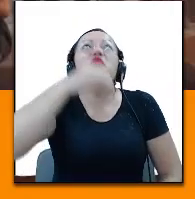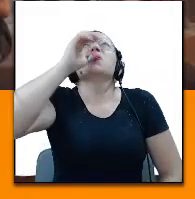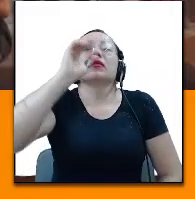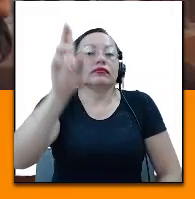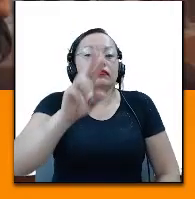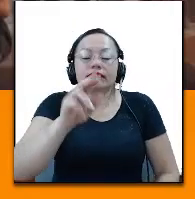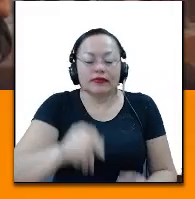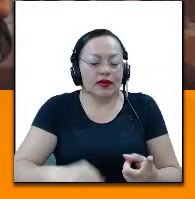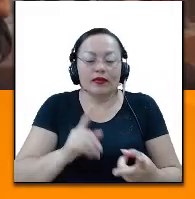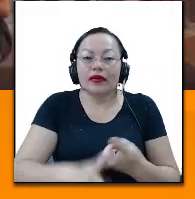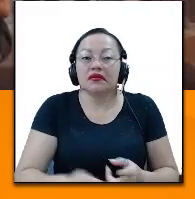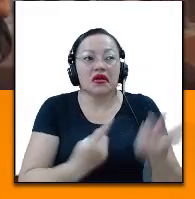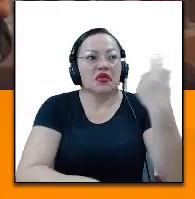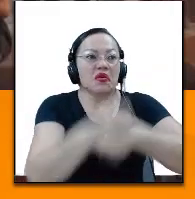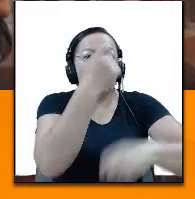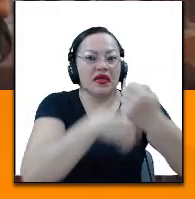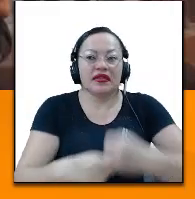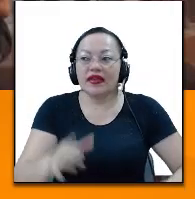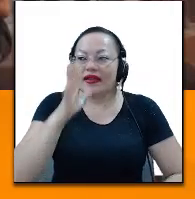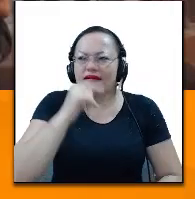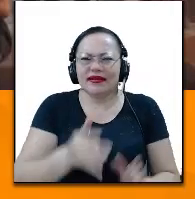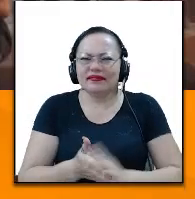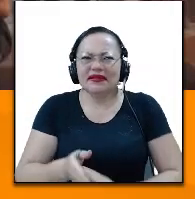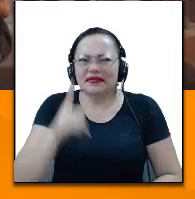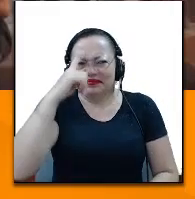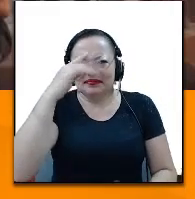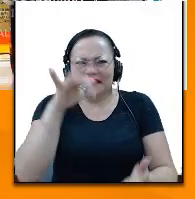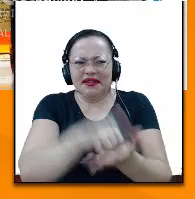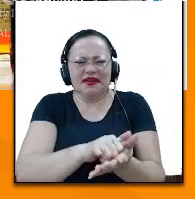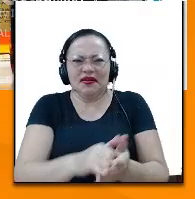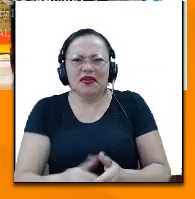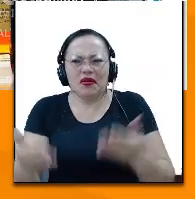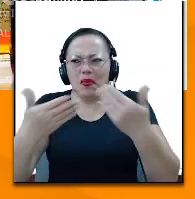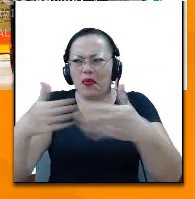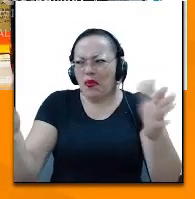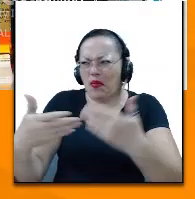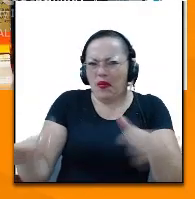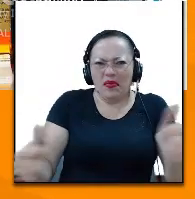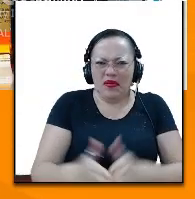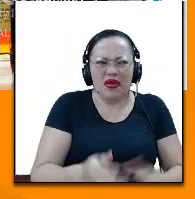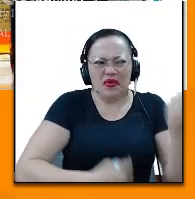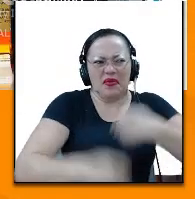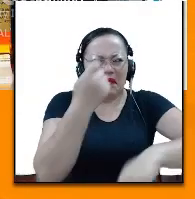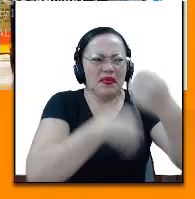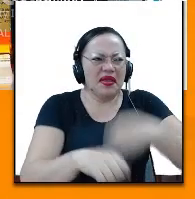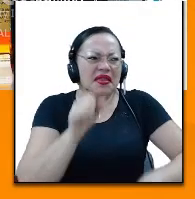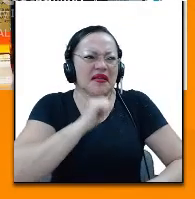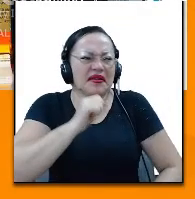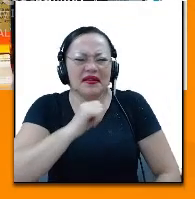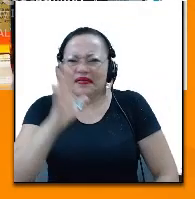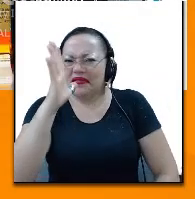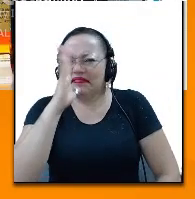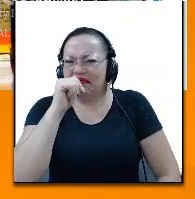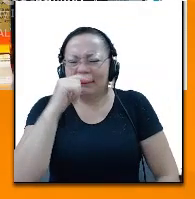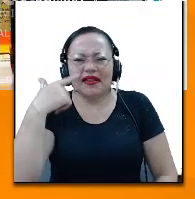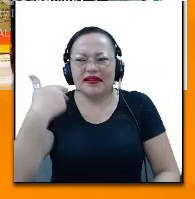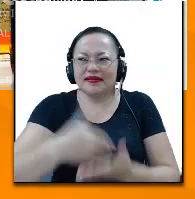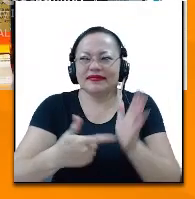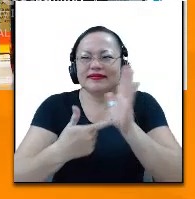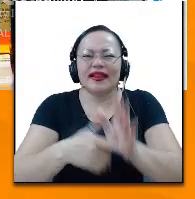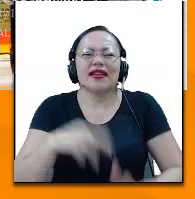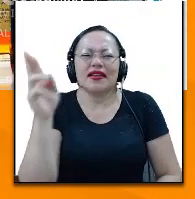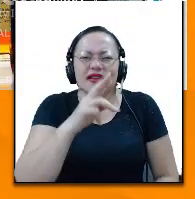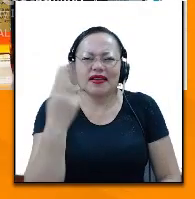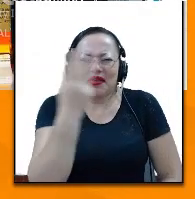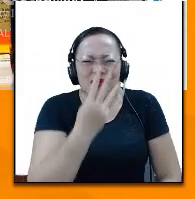ni tampoco le van a ser vendidos, además, ningún local, porque no, ningún local va a estar abierto, entonces no le van a poder vender ninguna de esas bebidas. Ahí ve el whiskycito, el